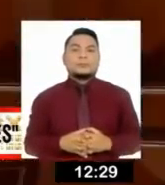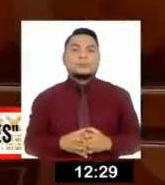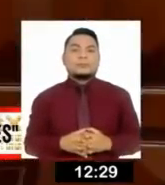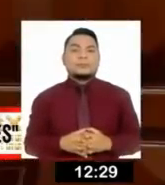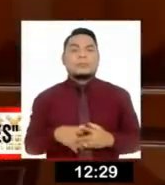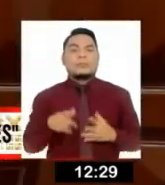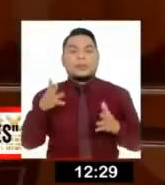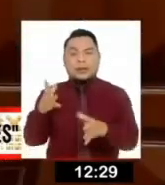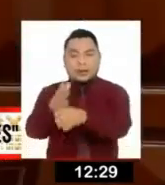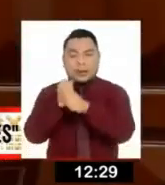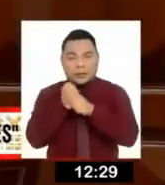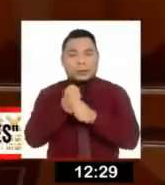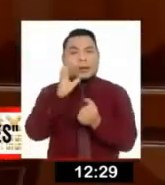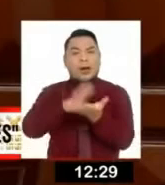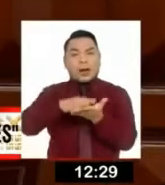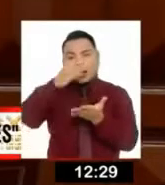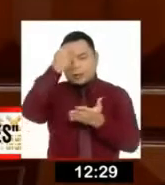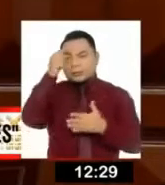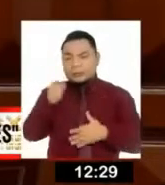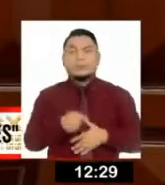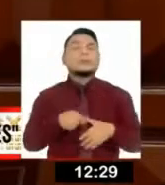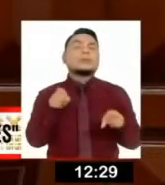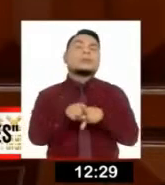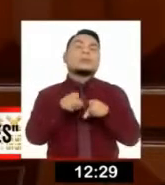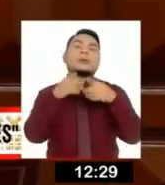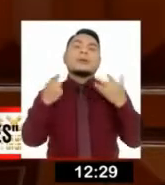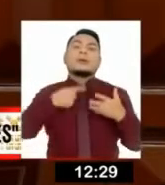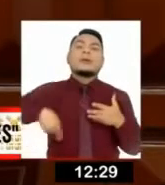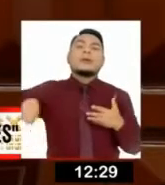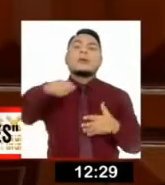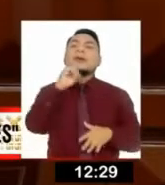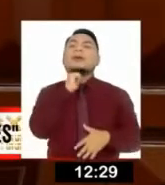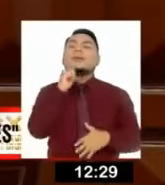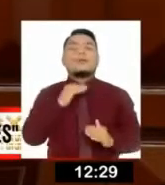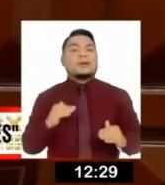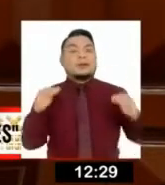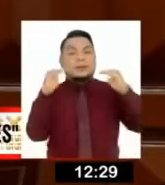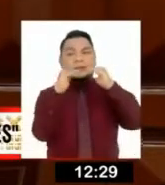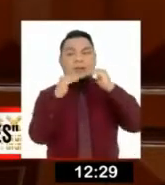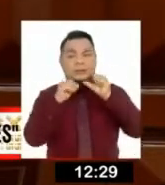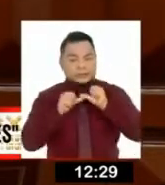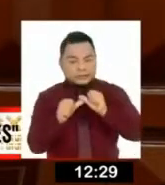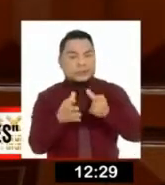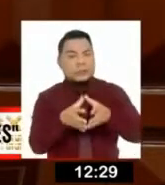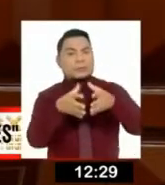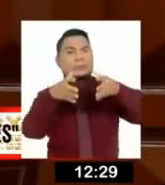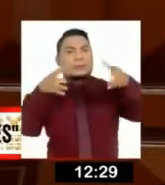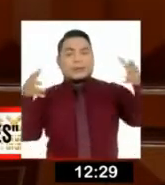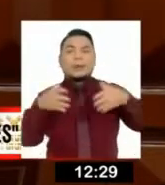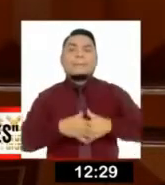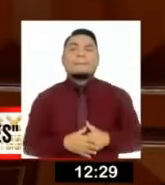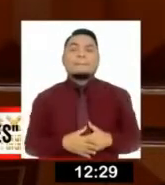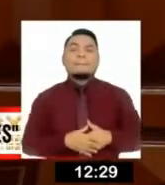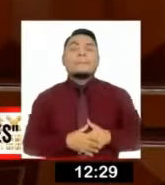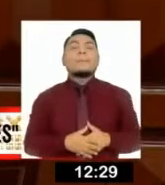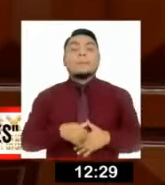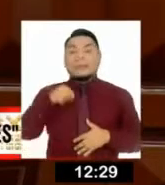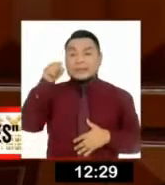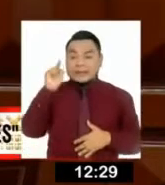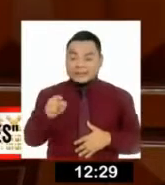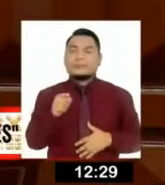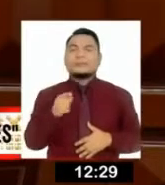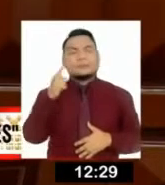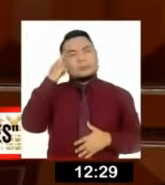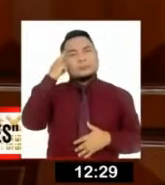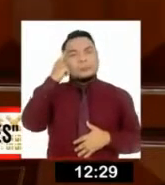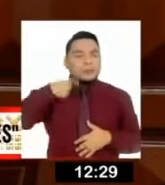Para recuperar los aprendizajes y evitar que la falta de equidad siga creciendo. Esto nos lleva a